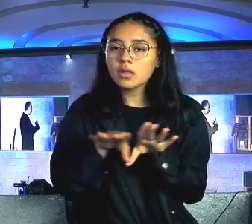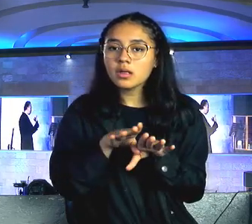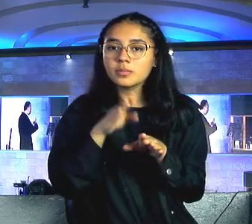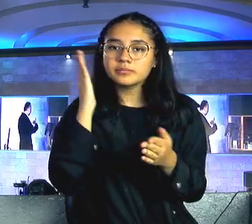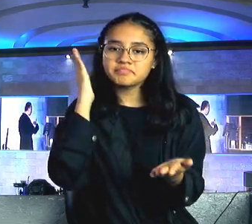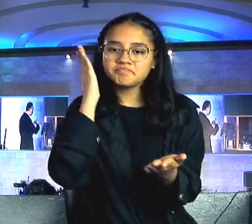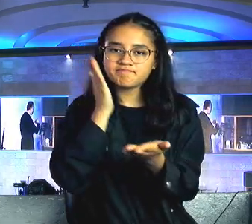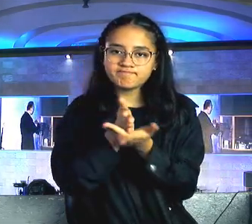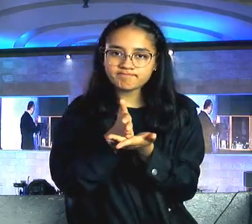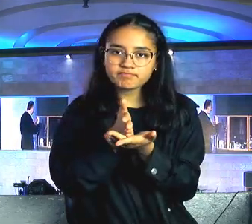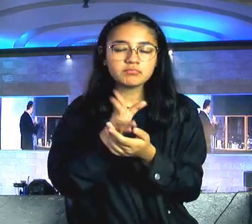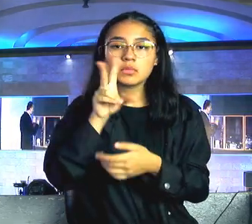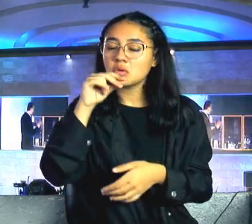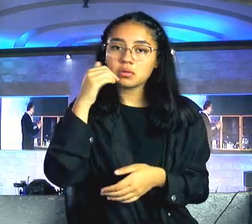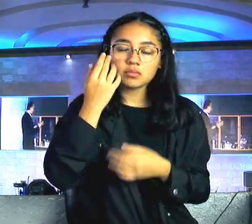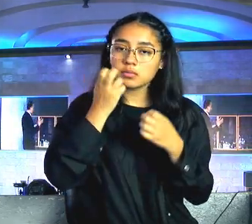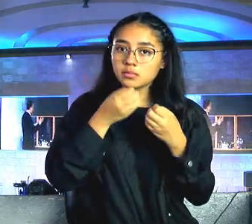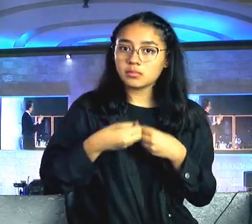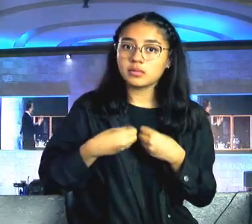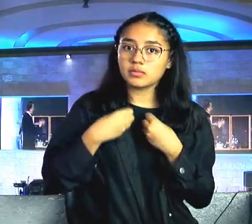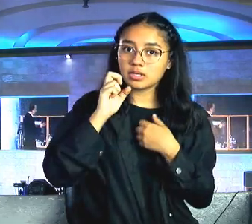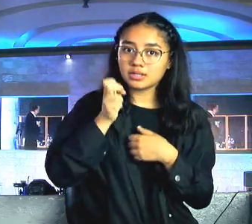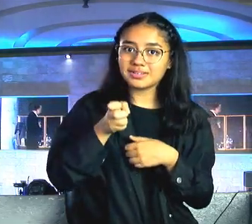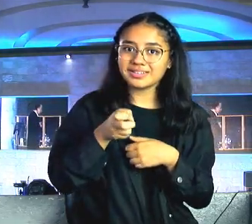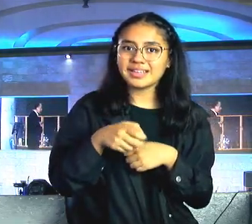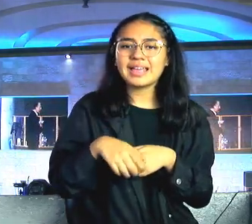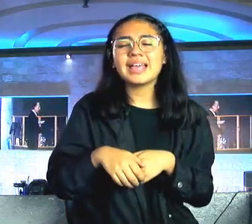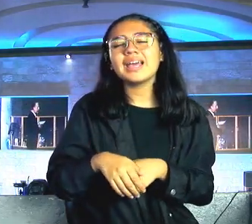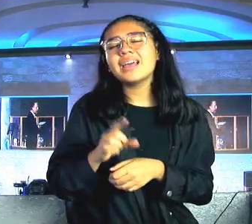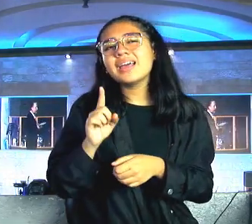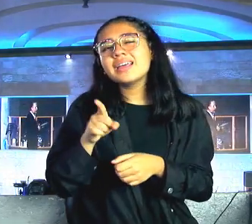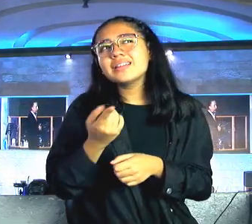no lo queremos vivir hoy? Bueno, pues porque era para antes.